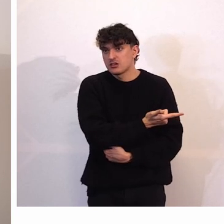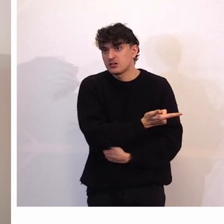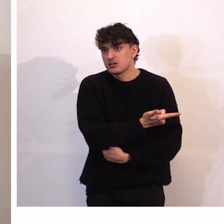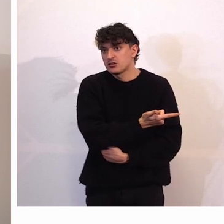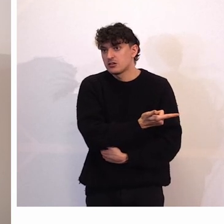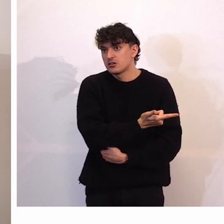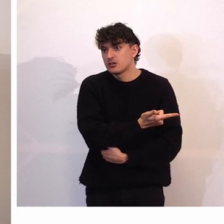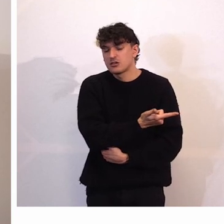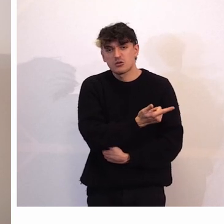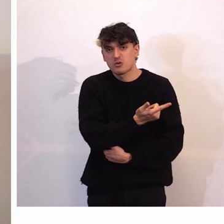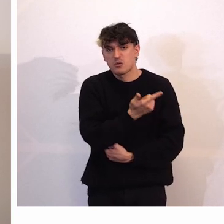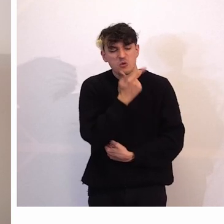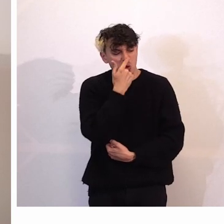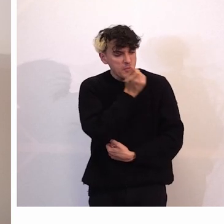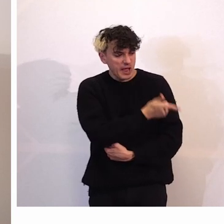intelectual, que no vale para nada,